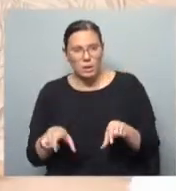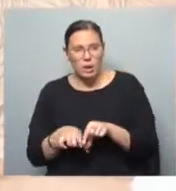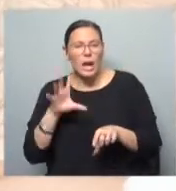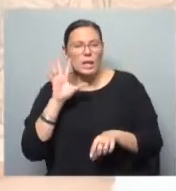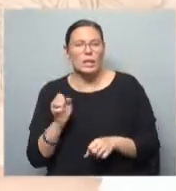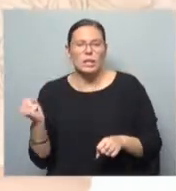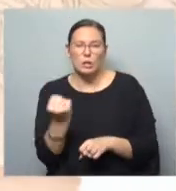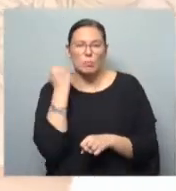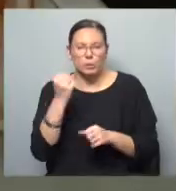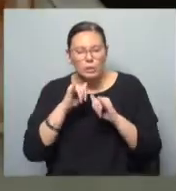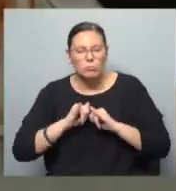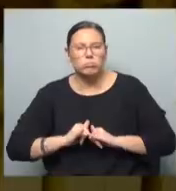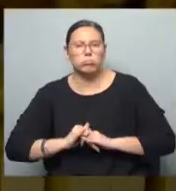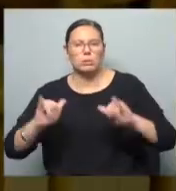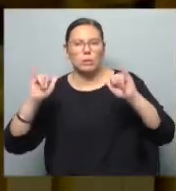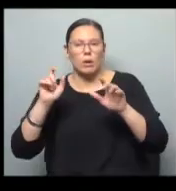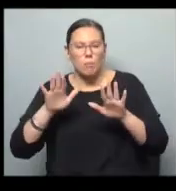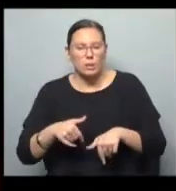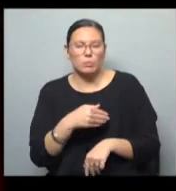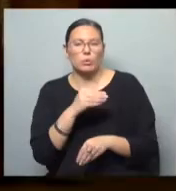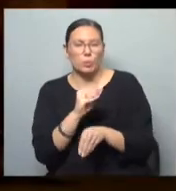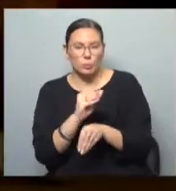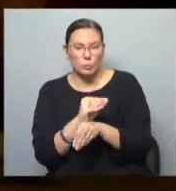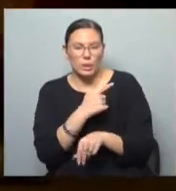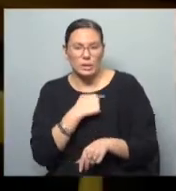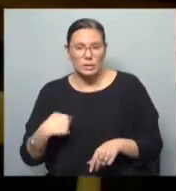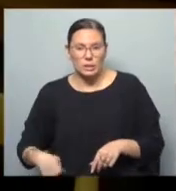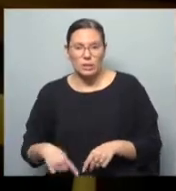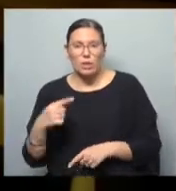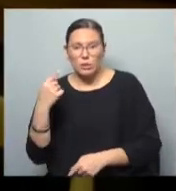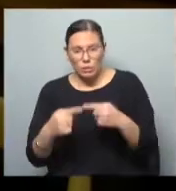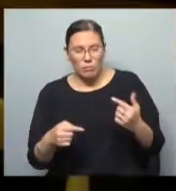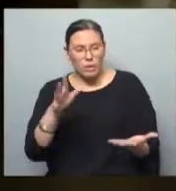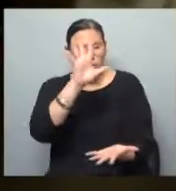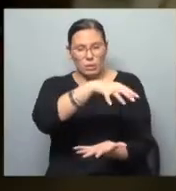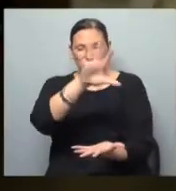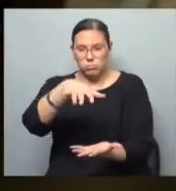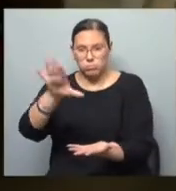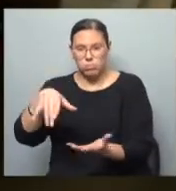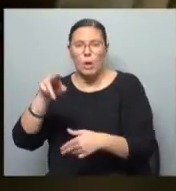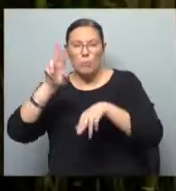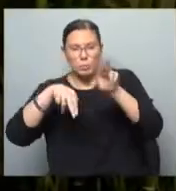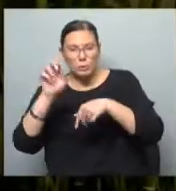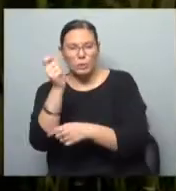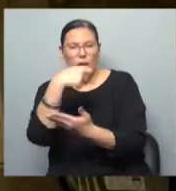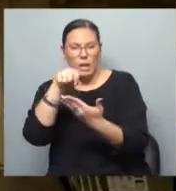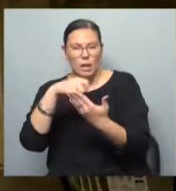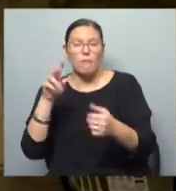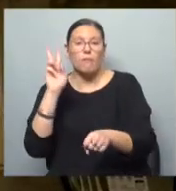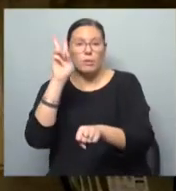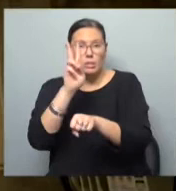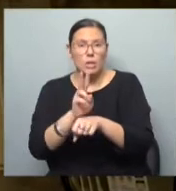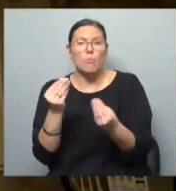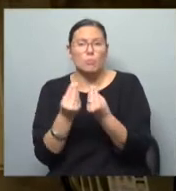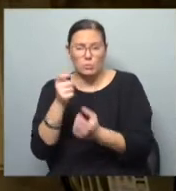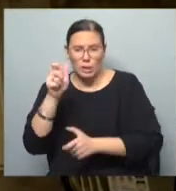de difundir esta faceta del patrimonio cultural chino. En sus varias salas hay obras de pintura y caligrafía que son visitadas por